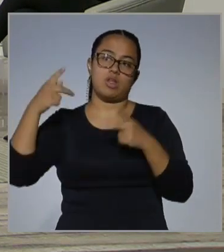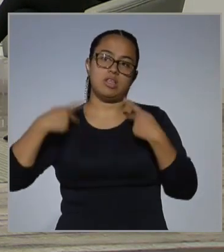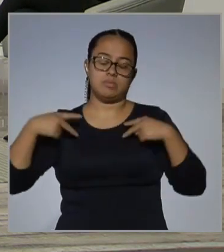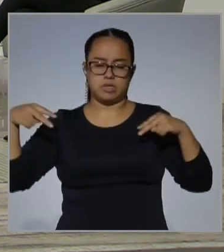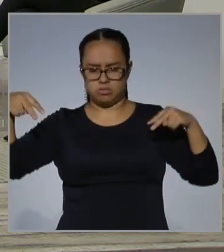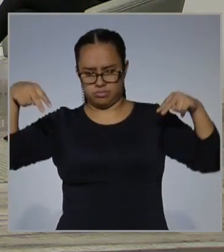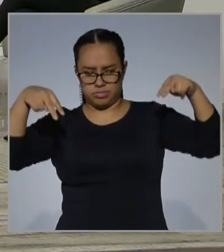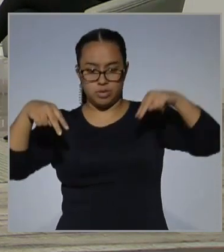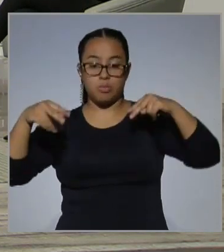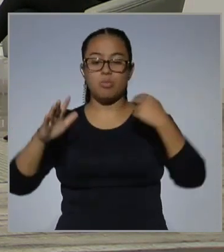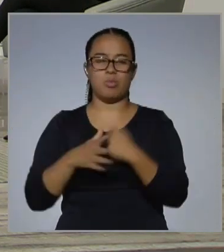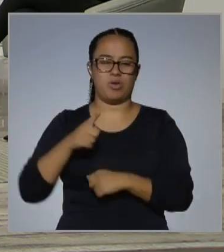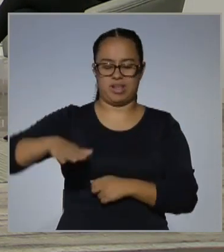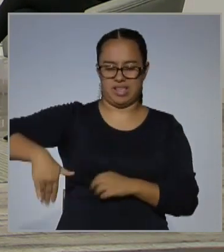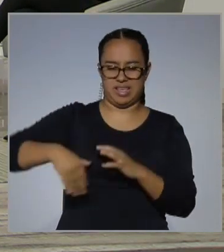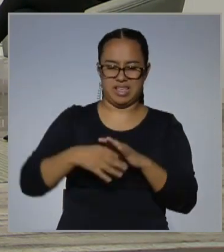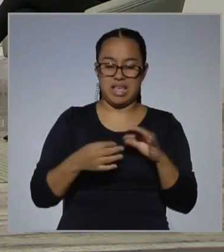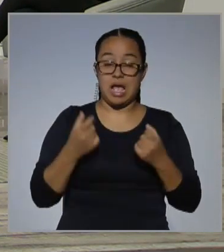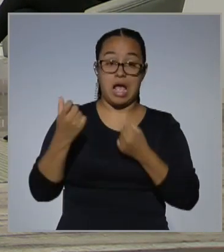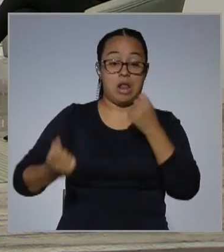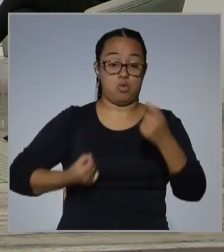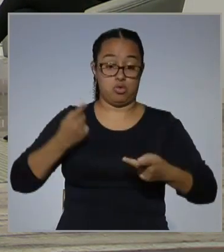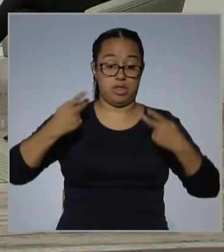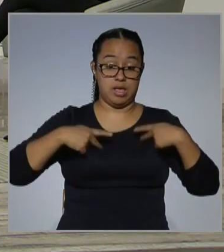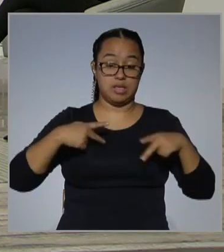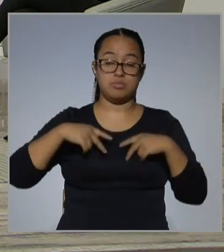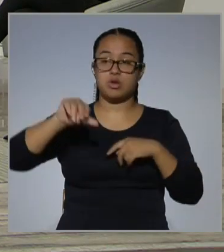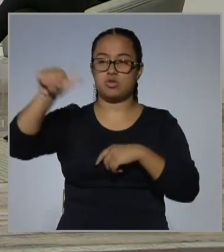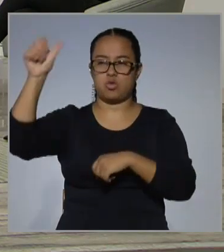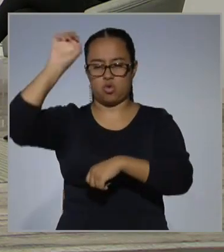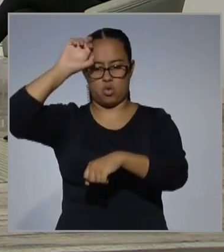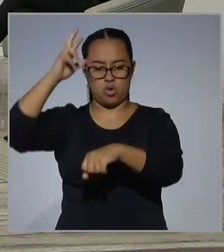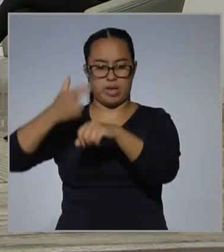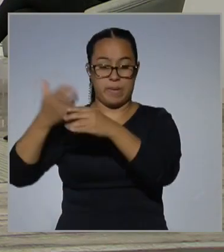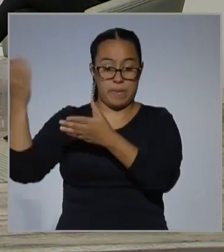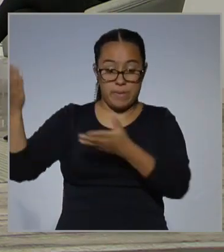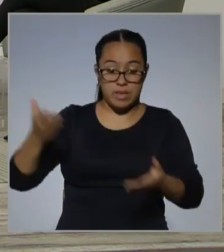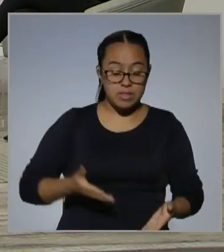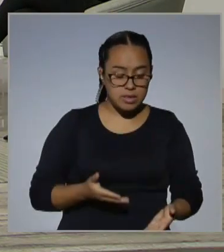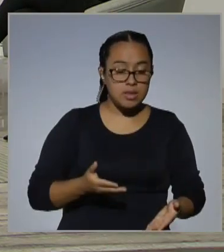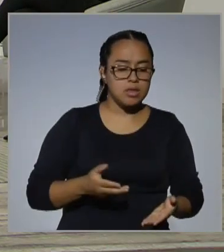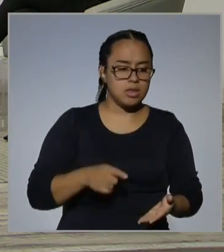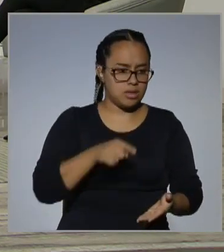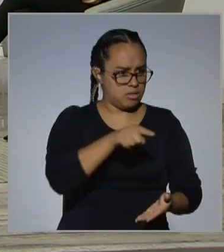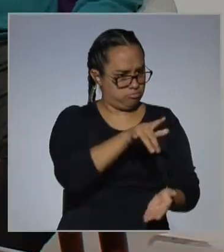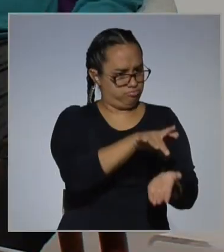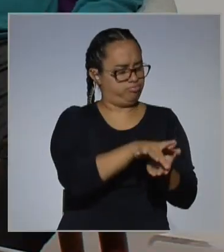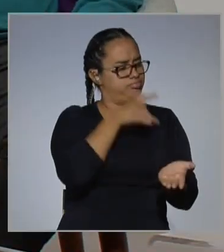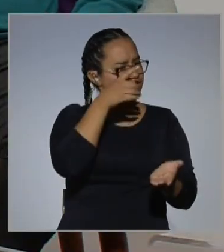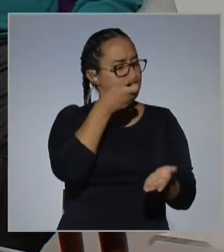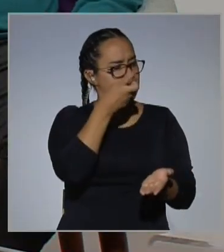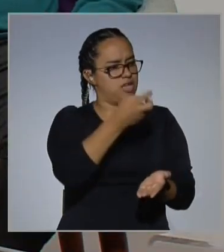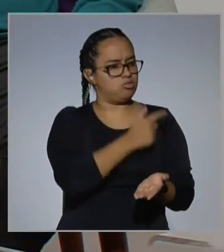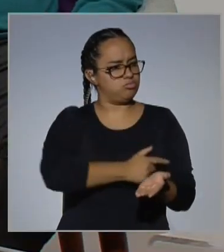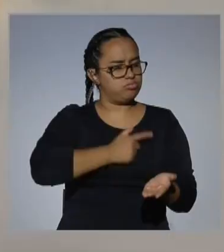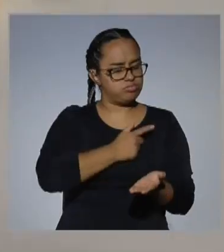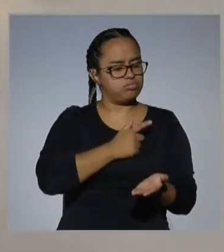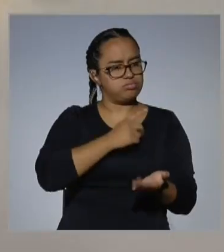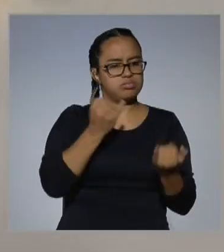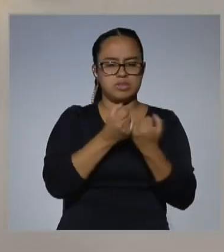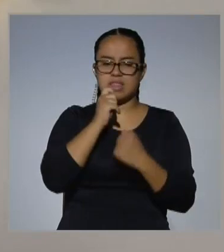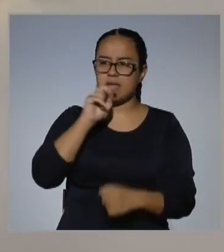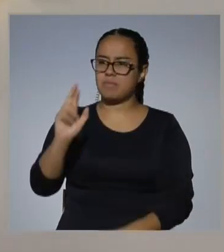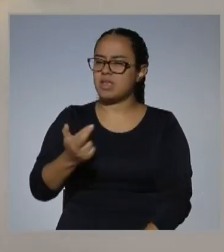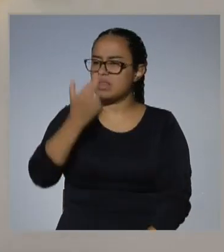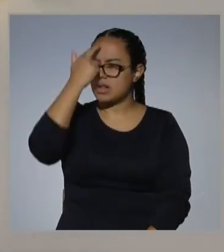Porque decíamos hace unos momentos que muchas personas que vienen del extranjero se llevan esta forma de celebrar y de recordar a sus muertos,